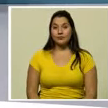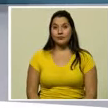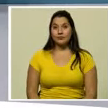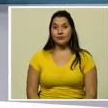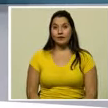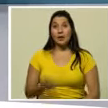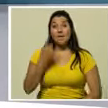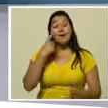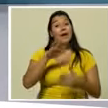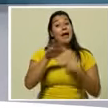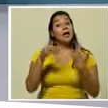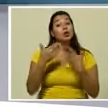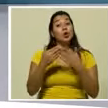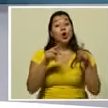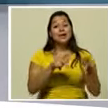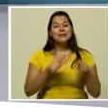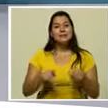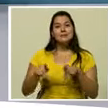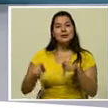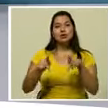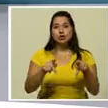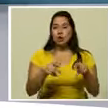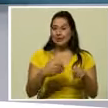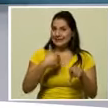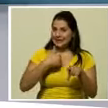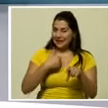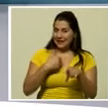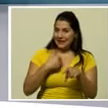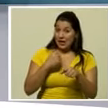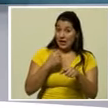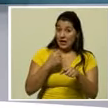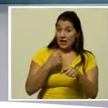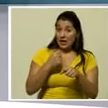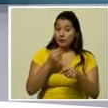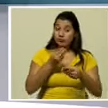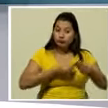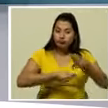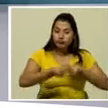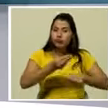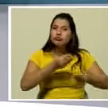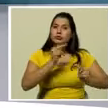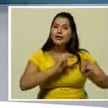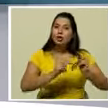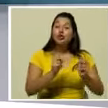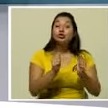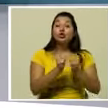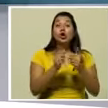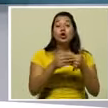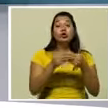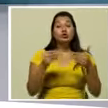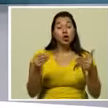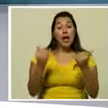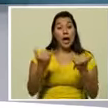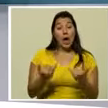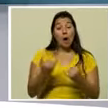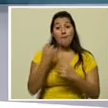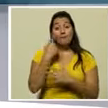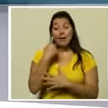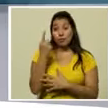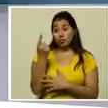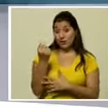Para todas aquellas personas que tienen operaciones en la moneda estadounidense, vamos a ver el